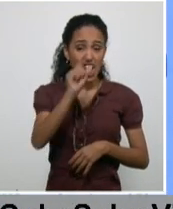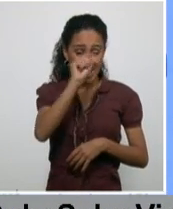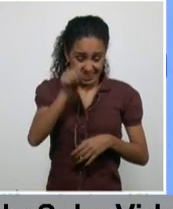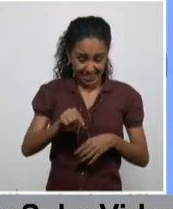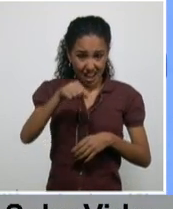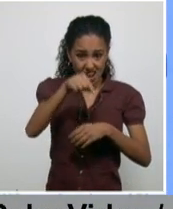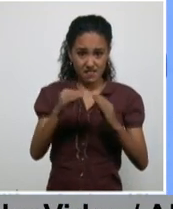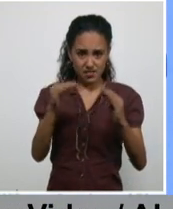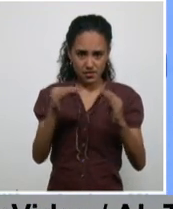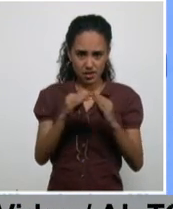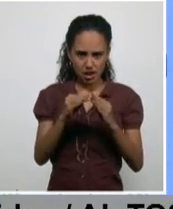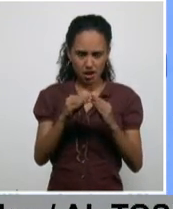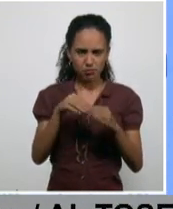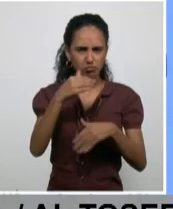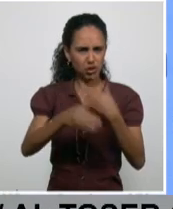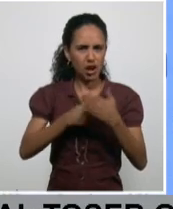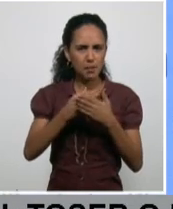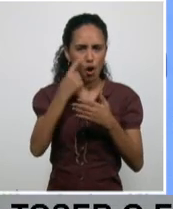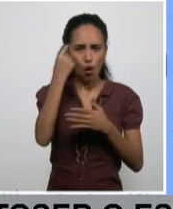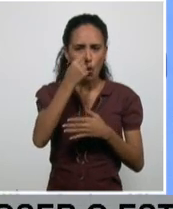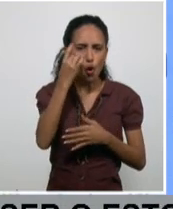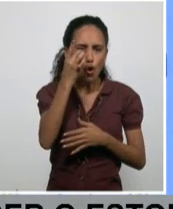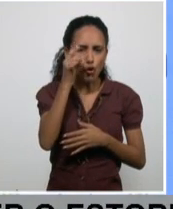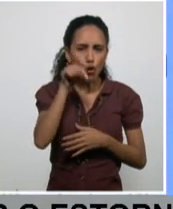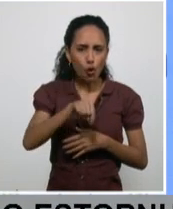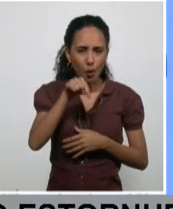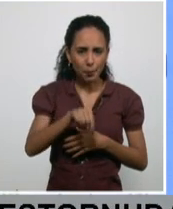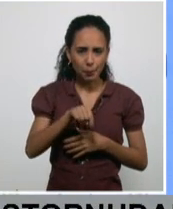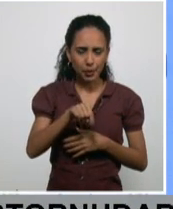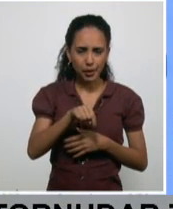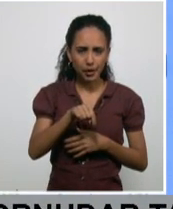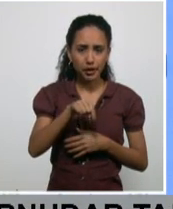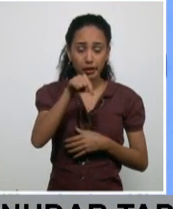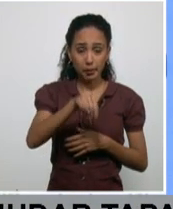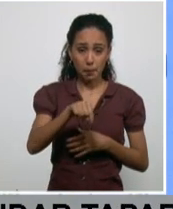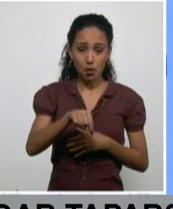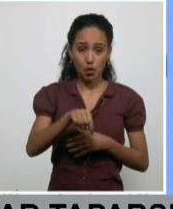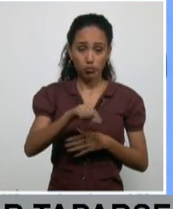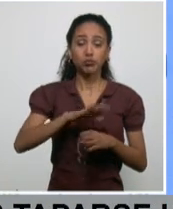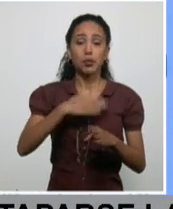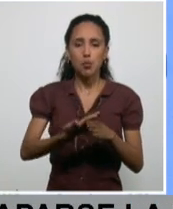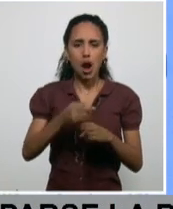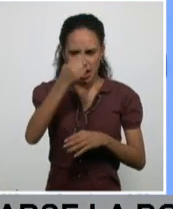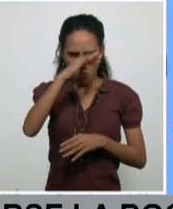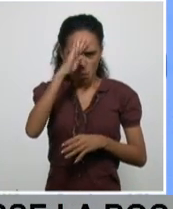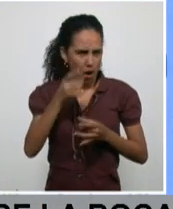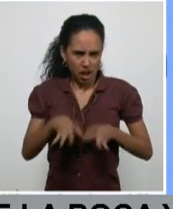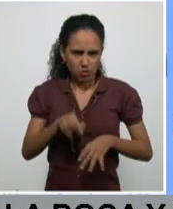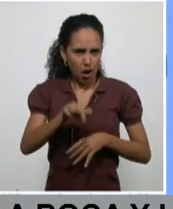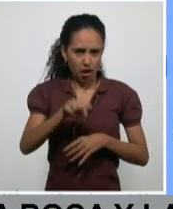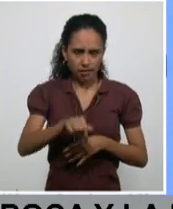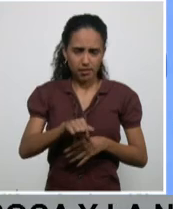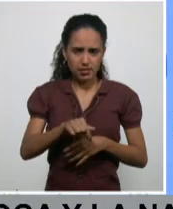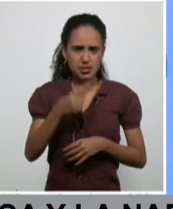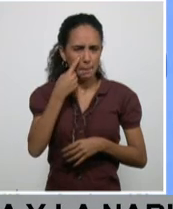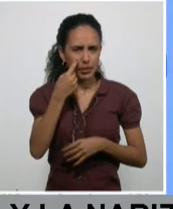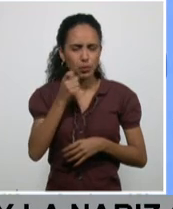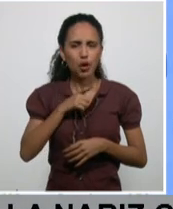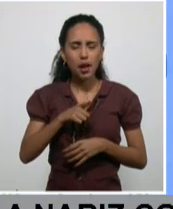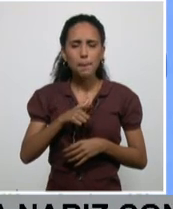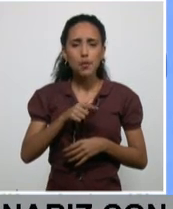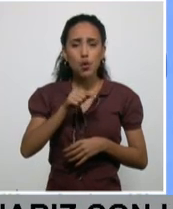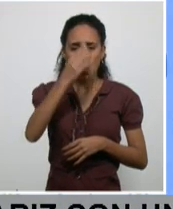superar la enfermedad. En Cuba son comunes estas infecciones oftalmológicas. ¿Se han detectado también estos síntomas en pacientes